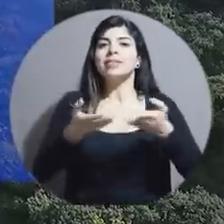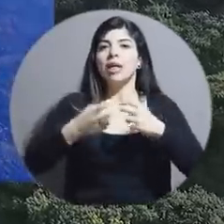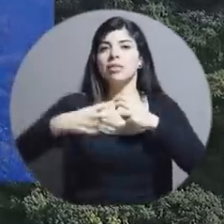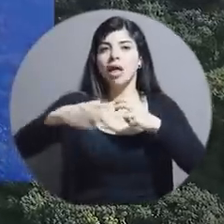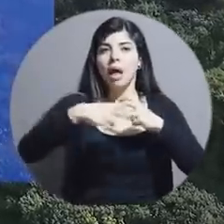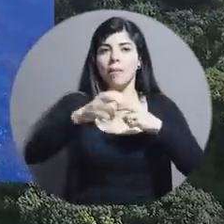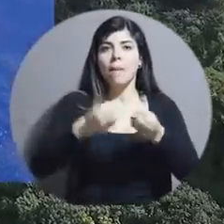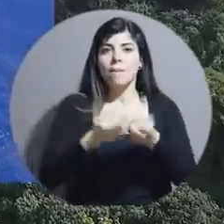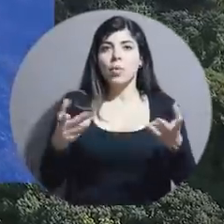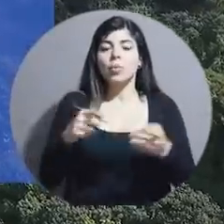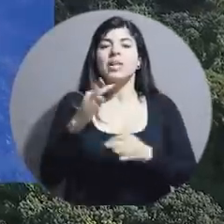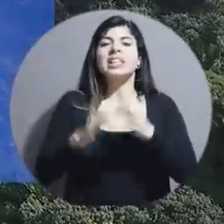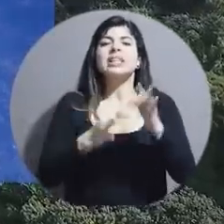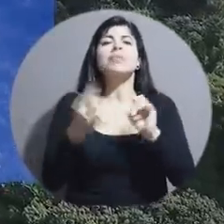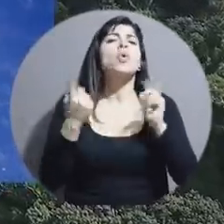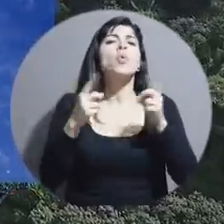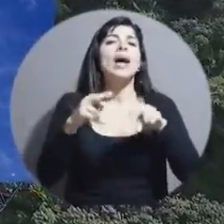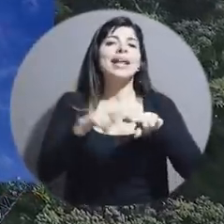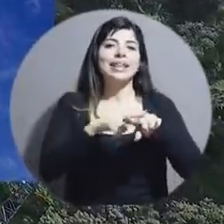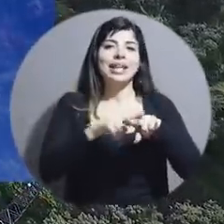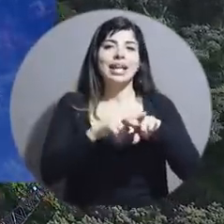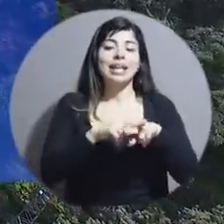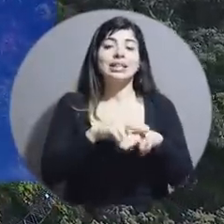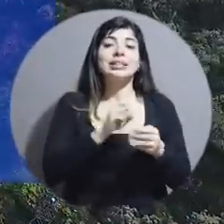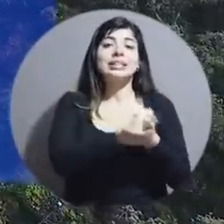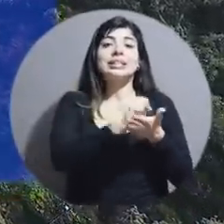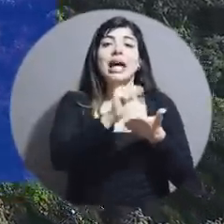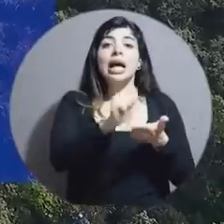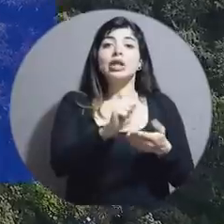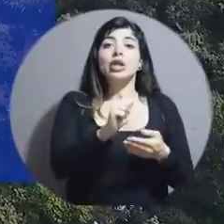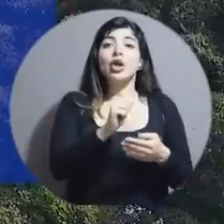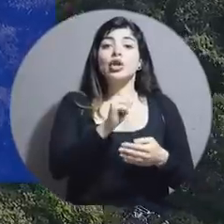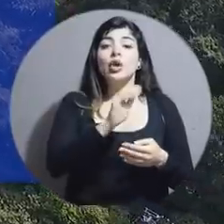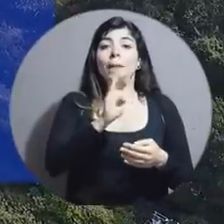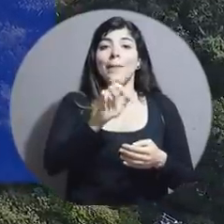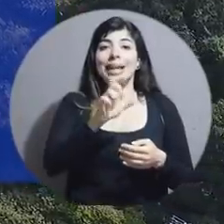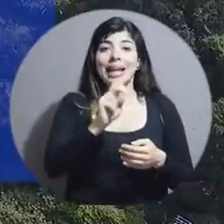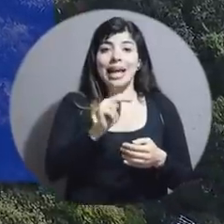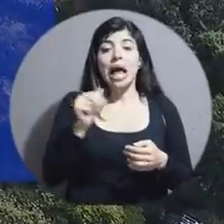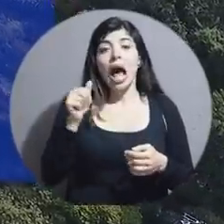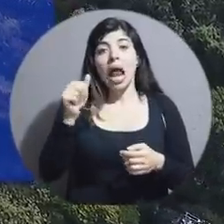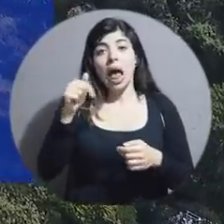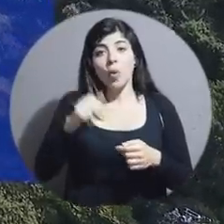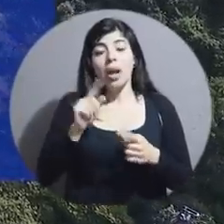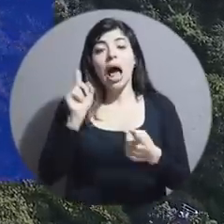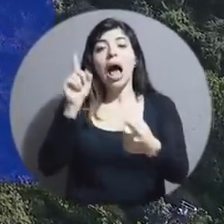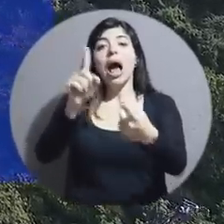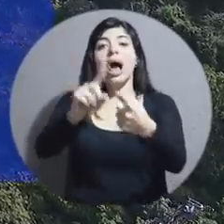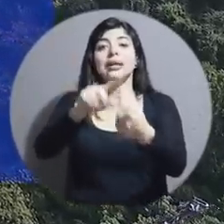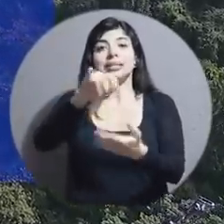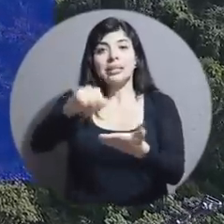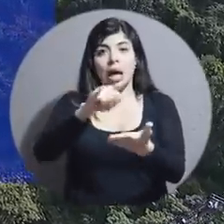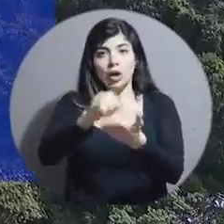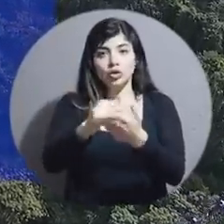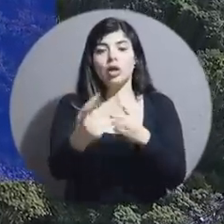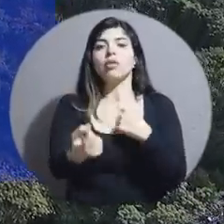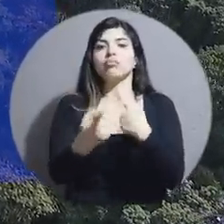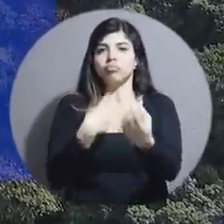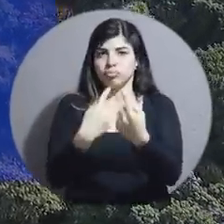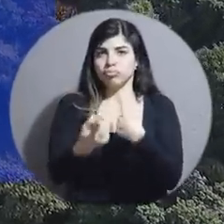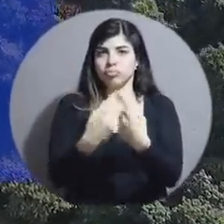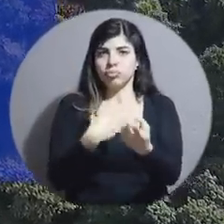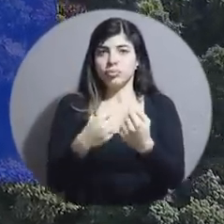de transporte público modalidad tren en las rutas San Antonio de Belén y Alajuela hacia San José y